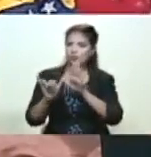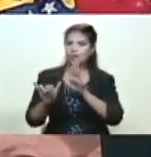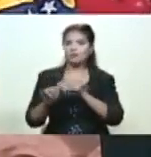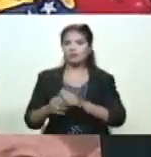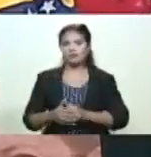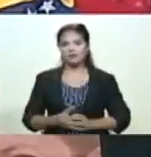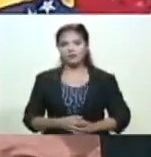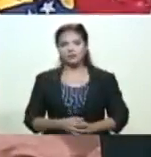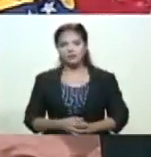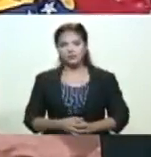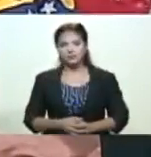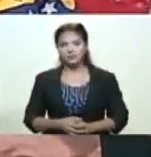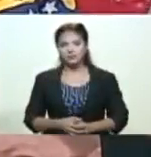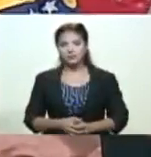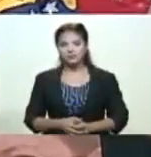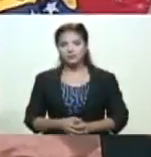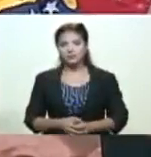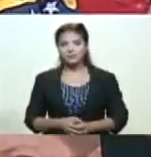Constituyente,